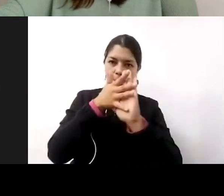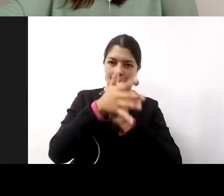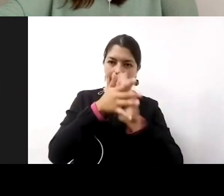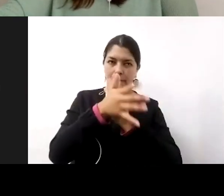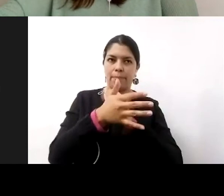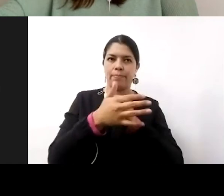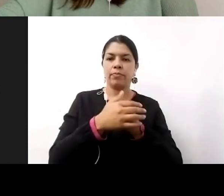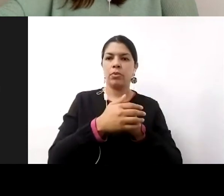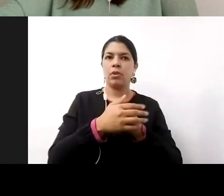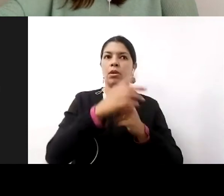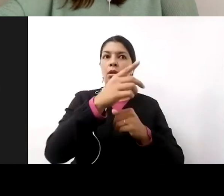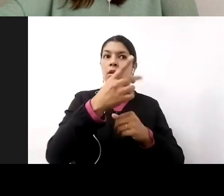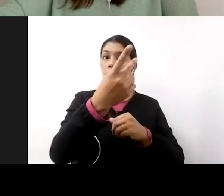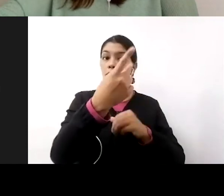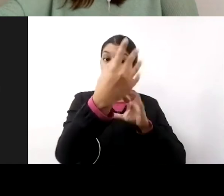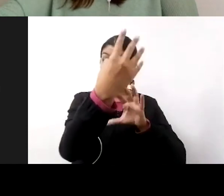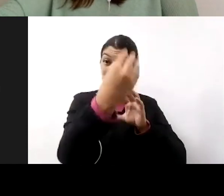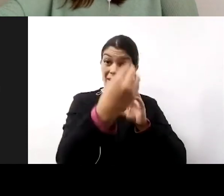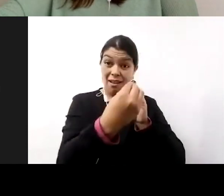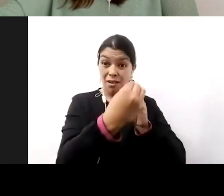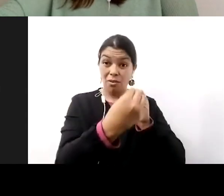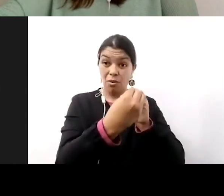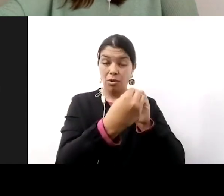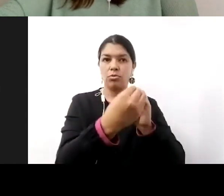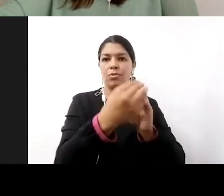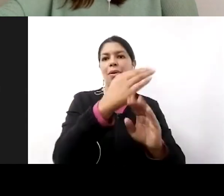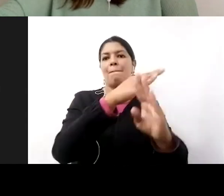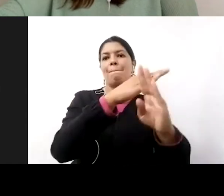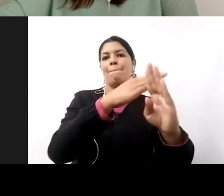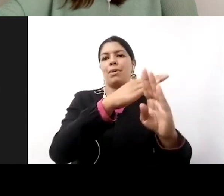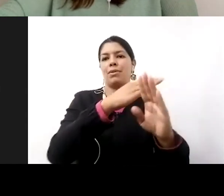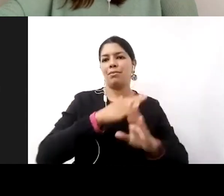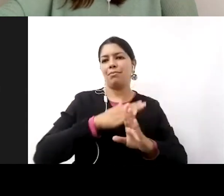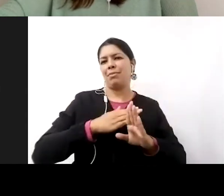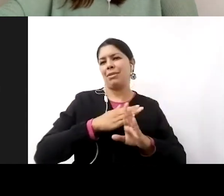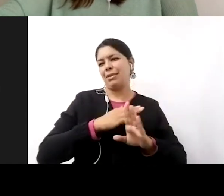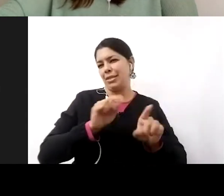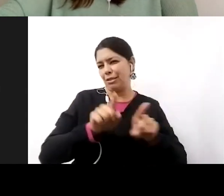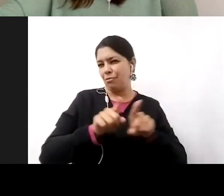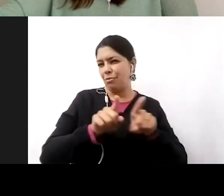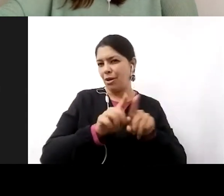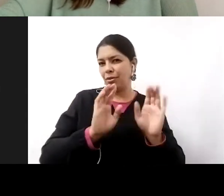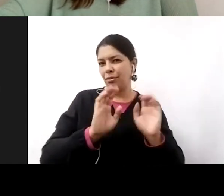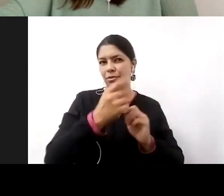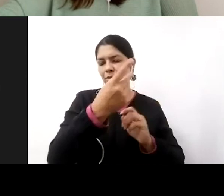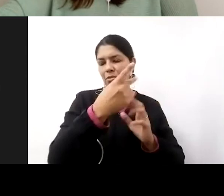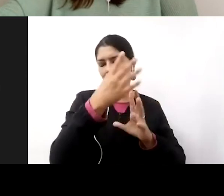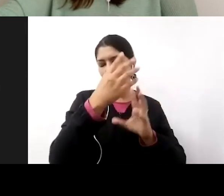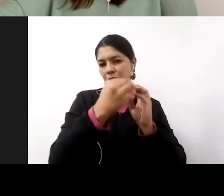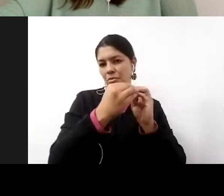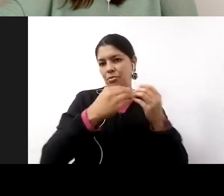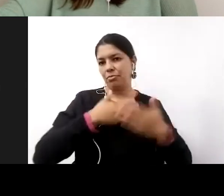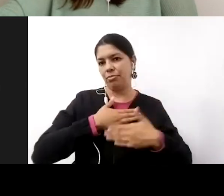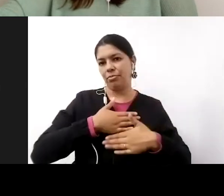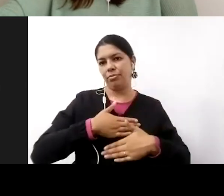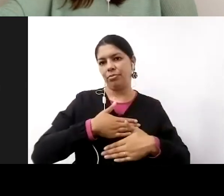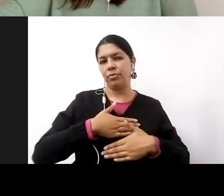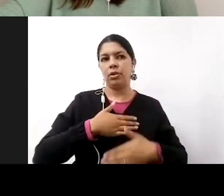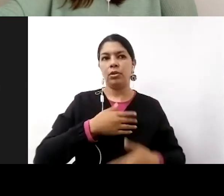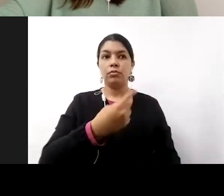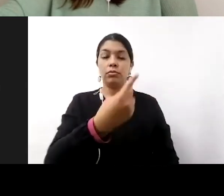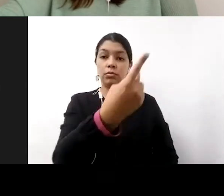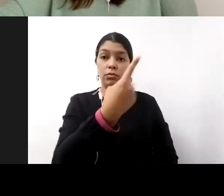ambos debamos ceder en algo para que ambos ganemos. En esta técnica solo participan las partes involucradas y